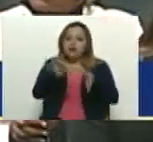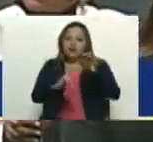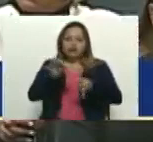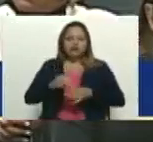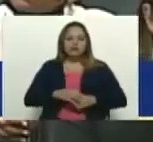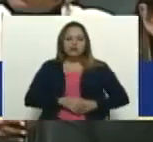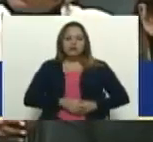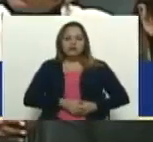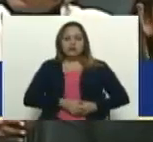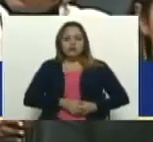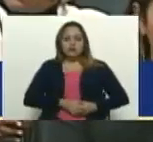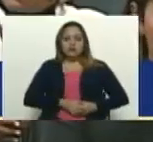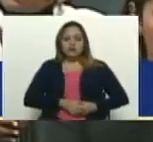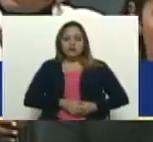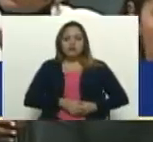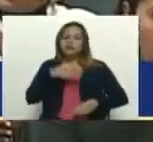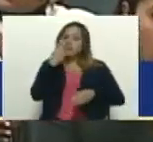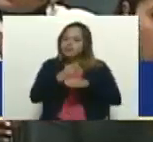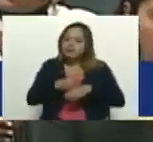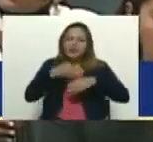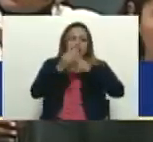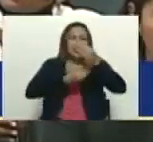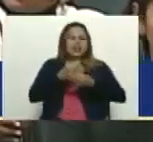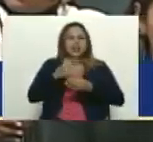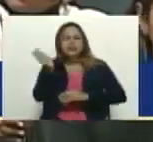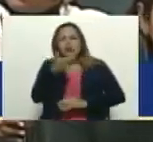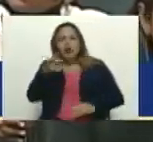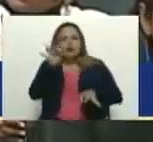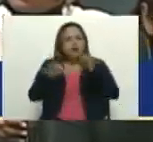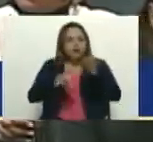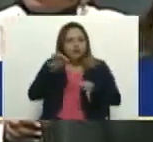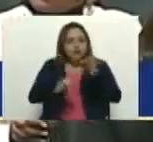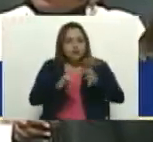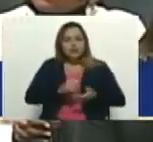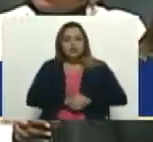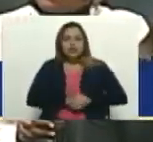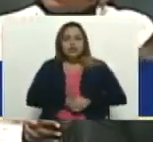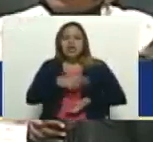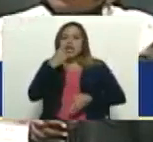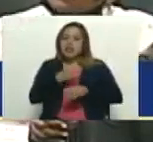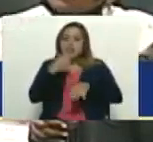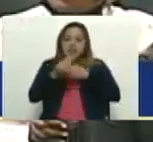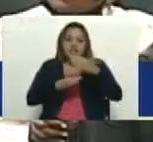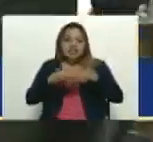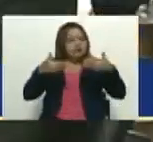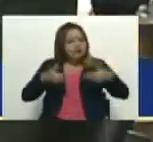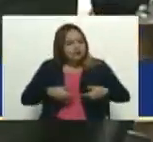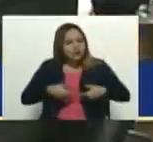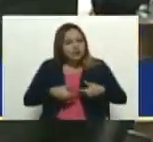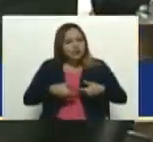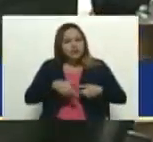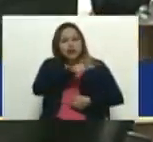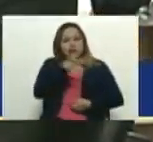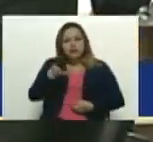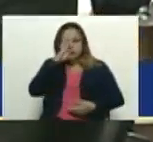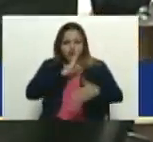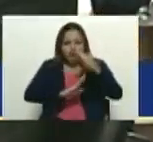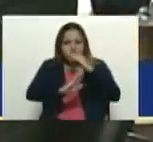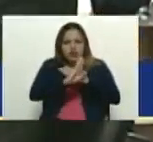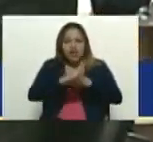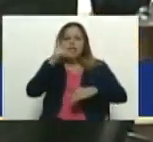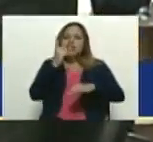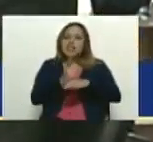es que mientras haya que luchar por la justicia, mientras haya que luchar por los humildes,